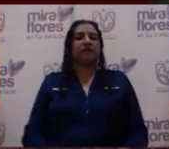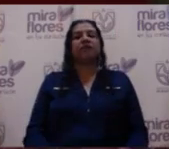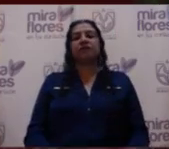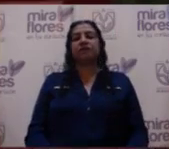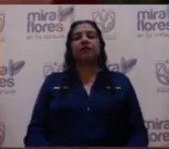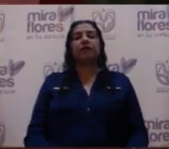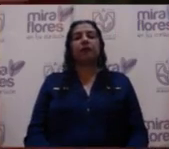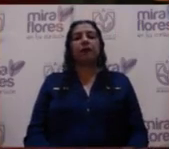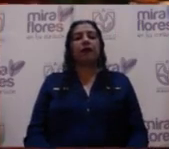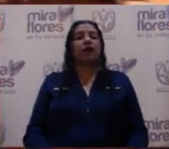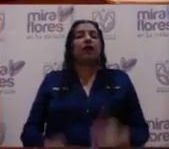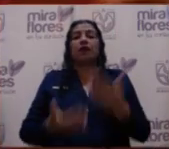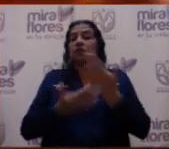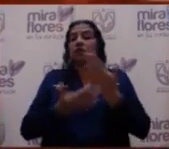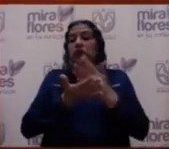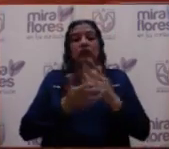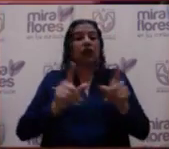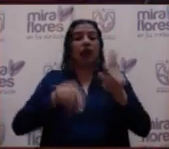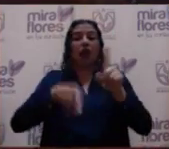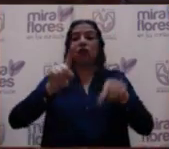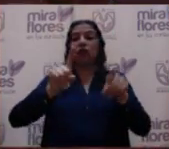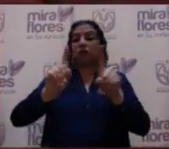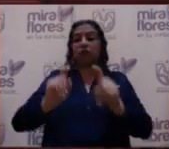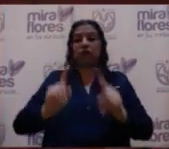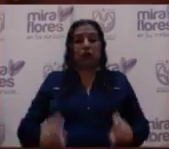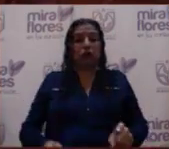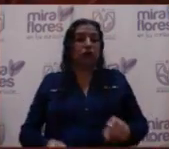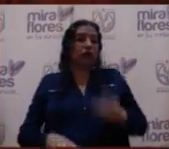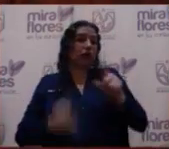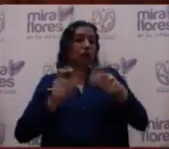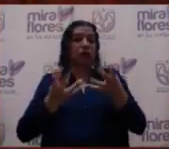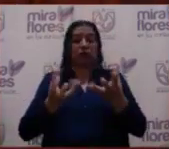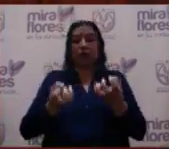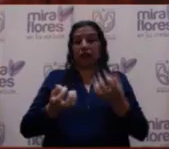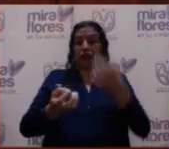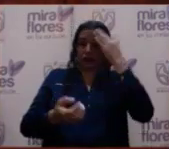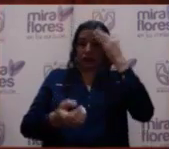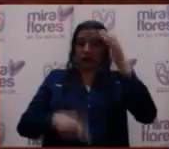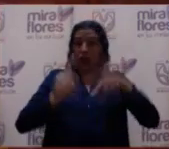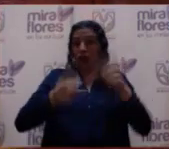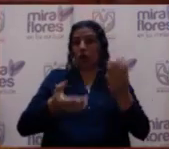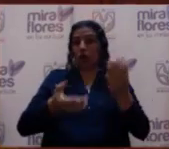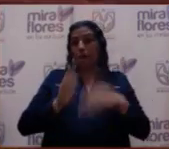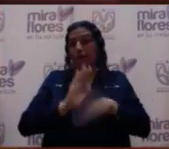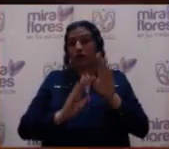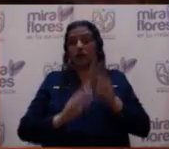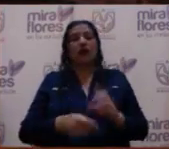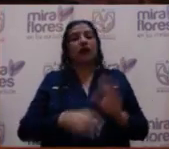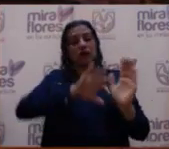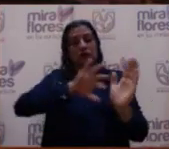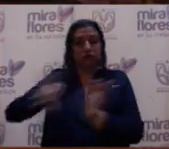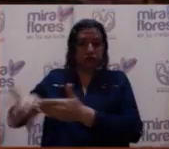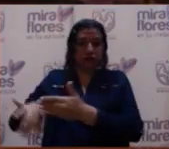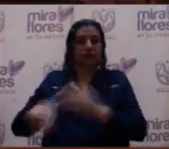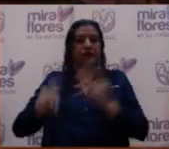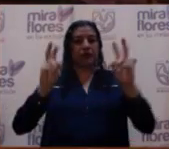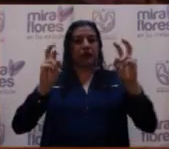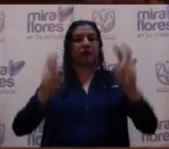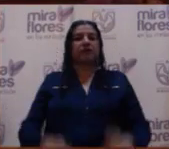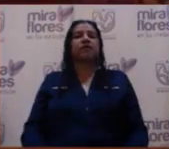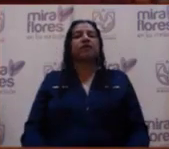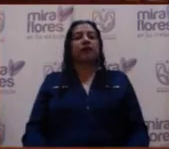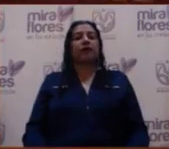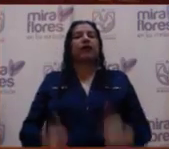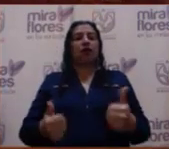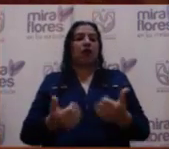bien, no sé si hay alguna pregunta, alguien quisiera saber algo más. Si no, pasamos al siguiente tema. Vamos